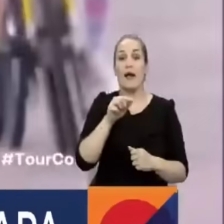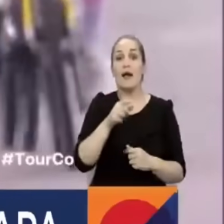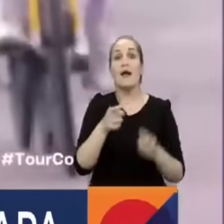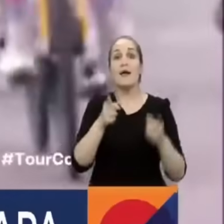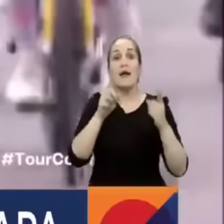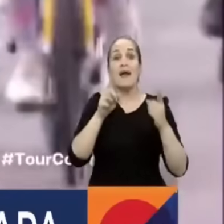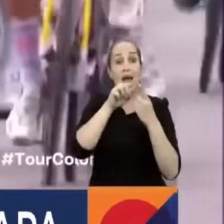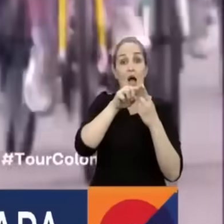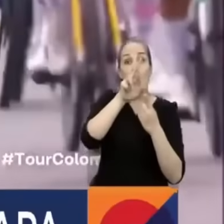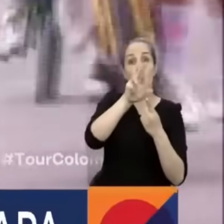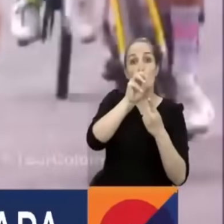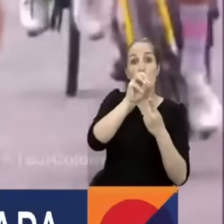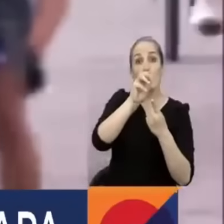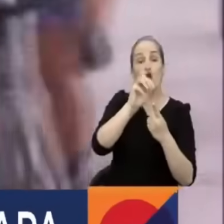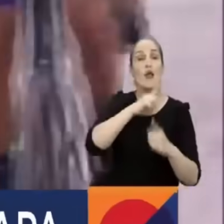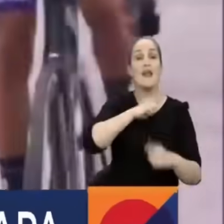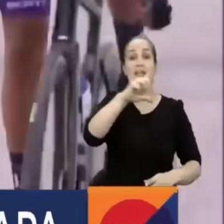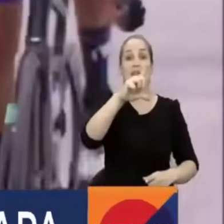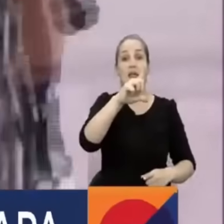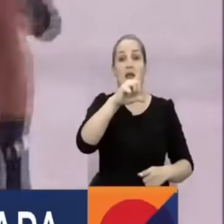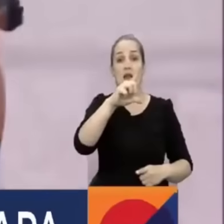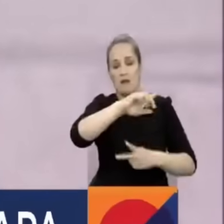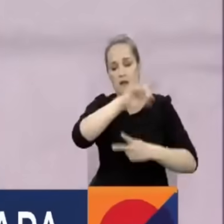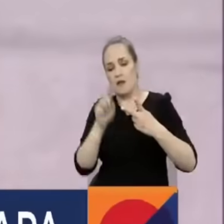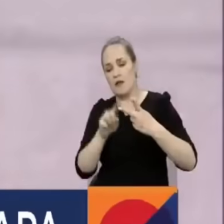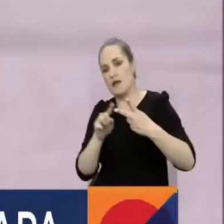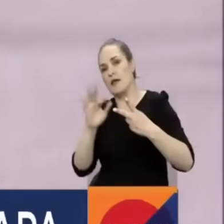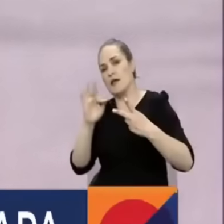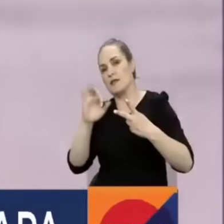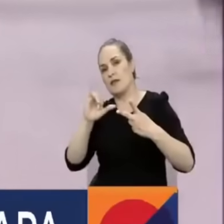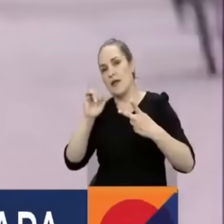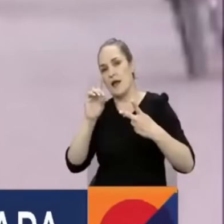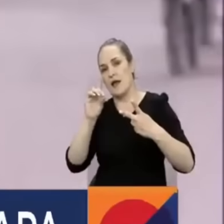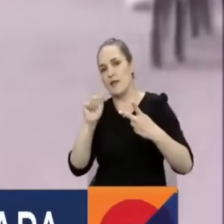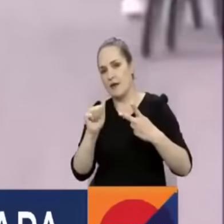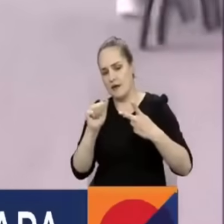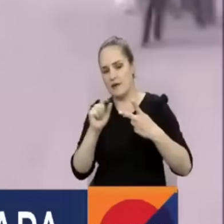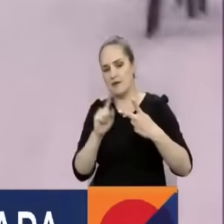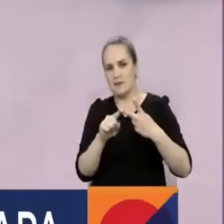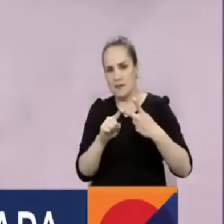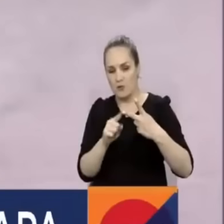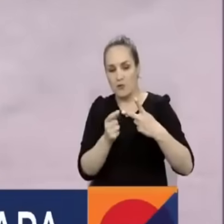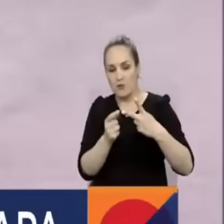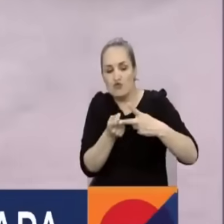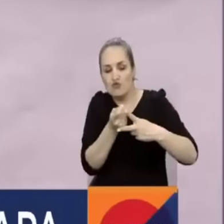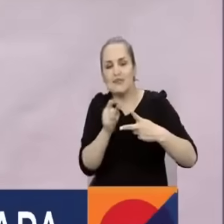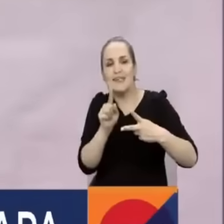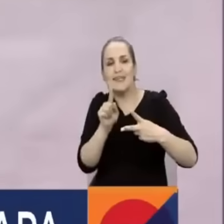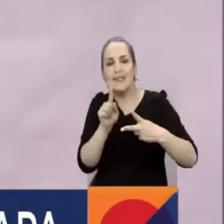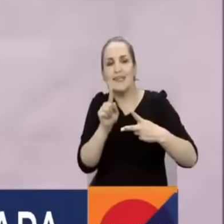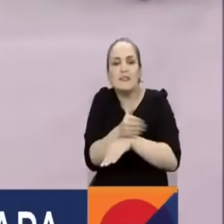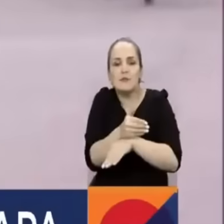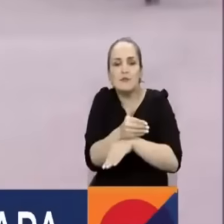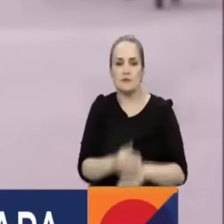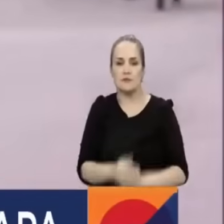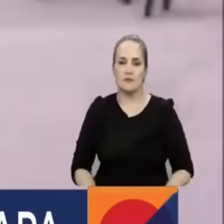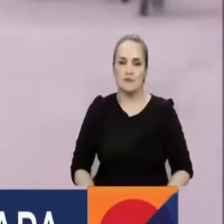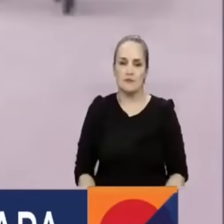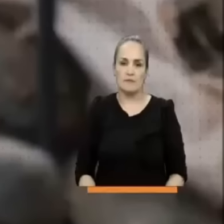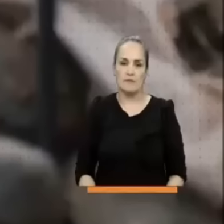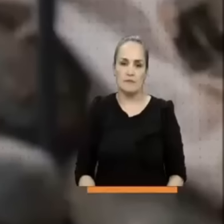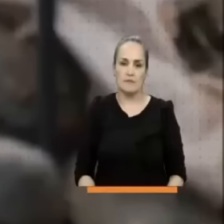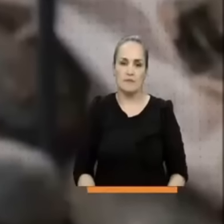Contreras es el nuevo líder de la carrera, desplazando a Harold Tejada, que ahora es segundo a 6 segundos.